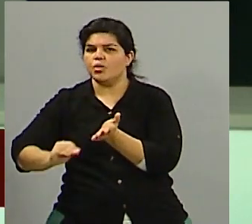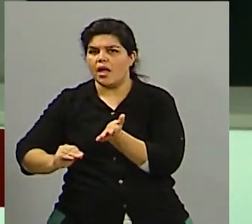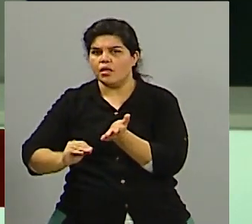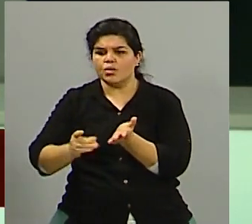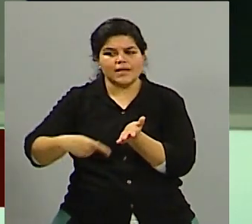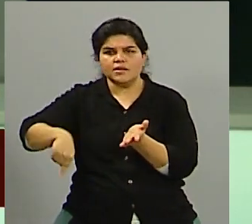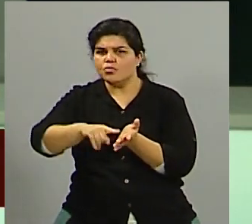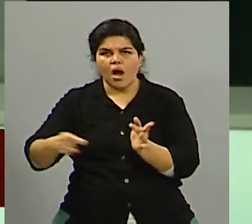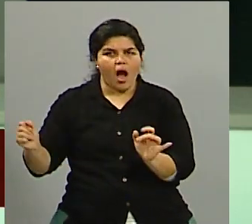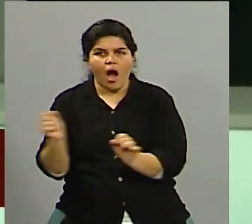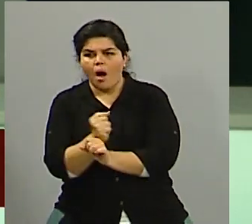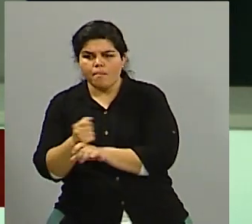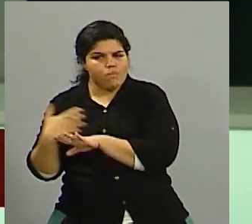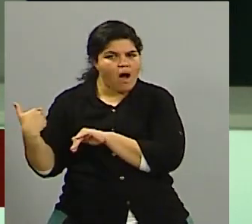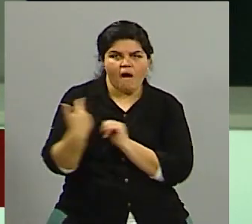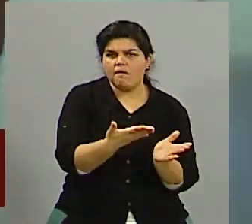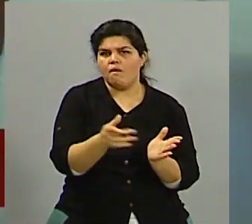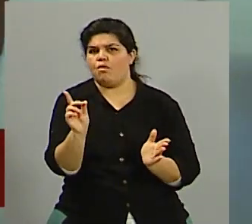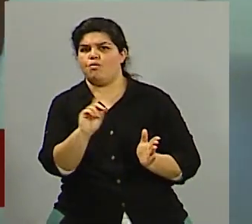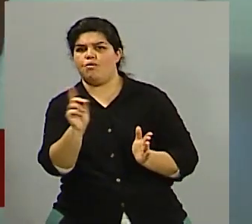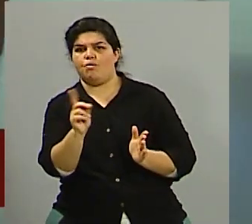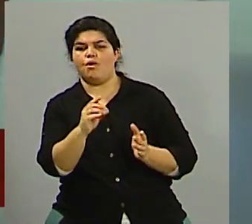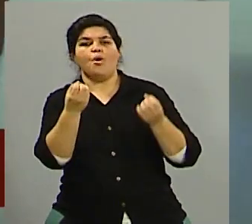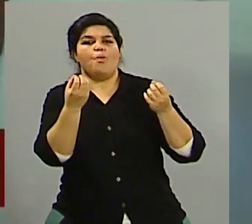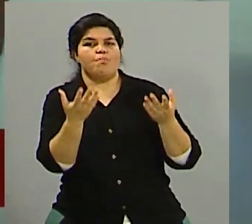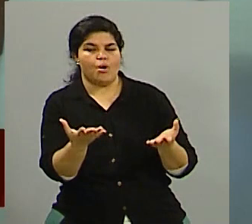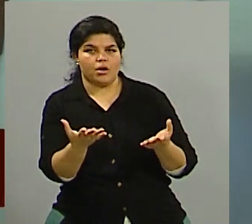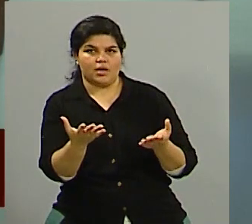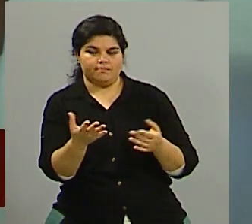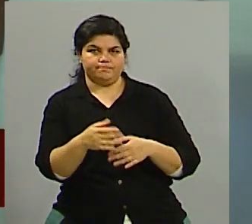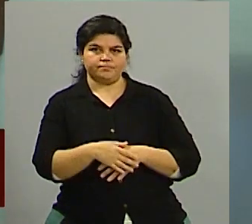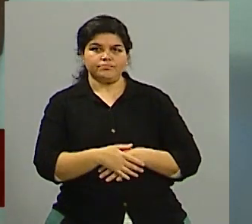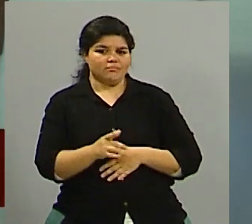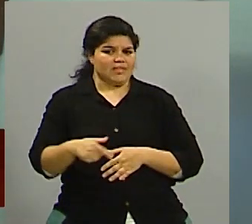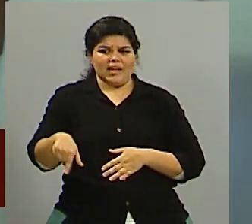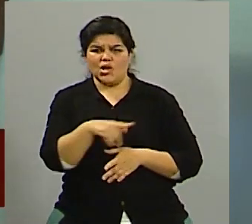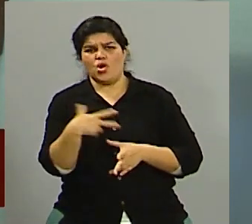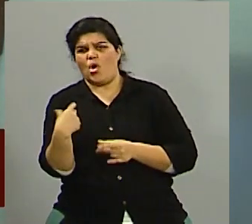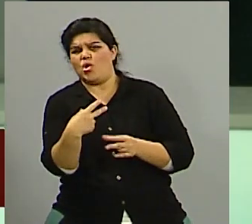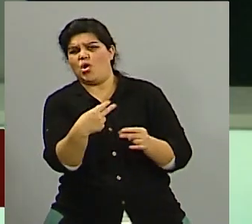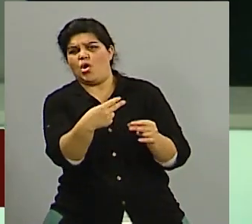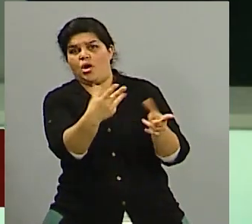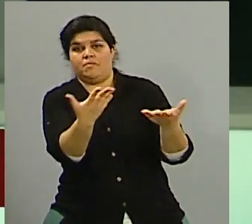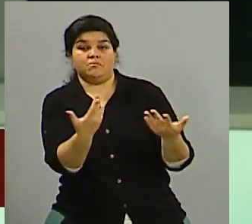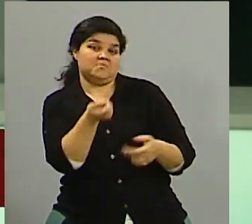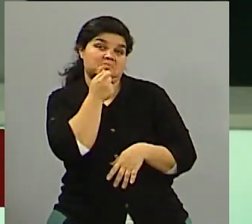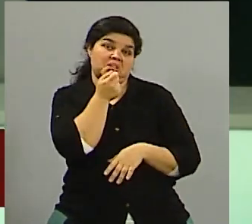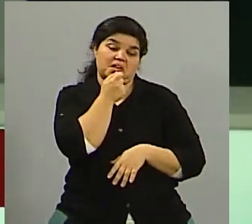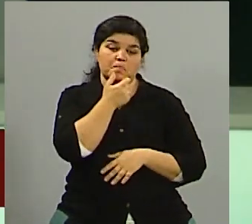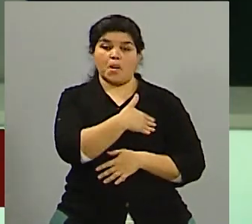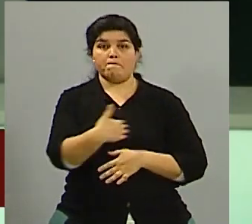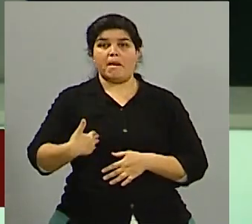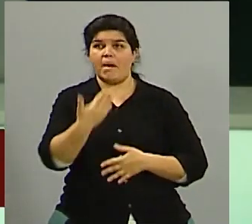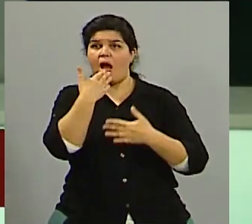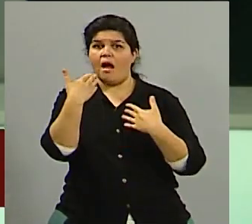a favor y no están a favor de que se aprueben las moratorias previsionales. Entonces, la suerte que tuvo mi mamá, por ejemplo, de poder jubilarse gracias a